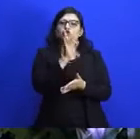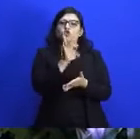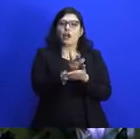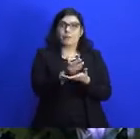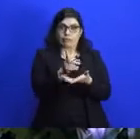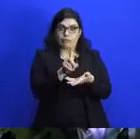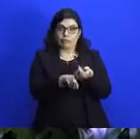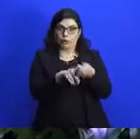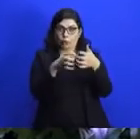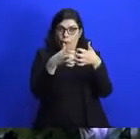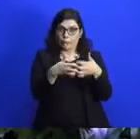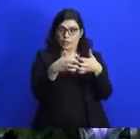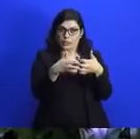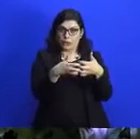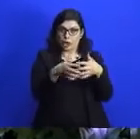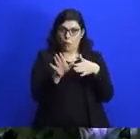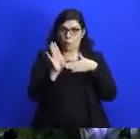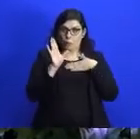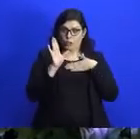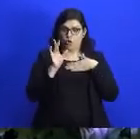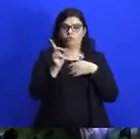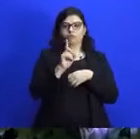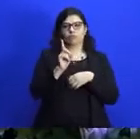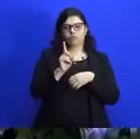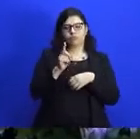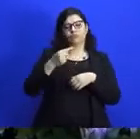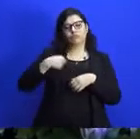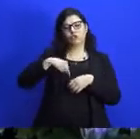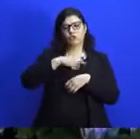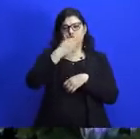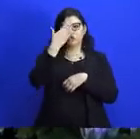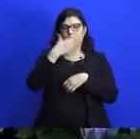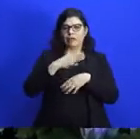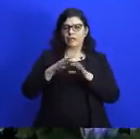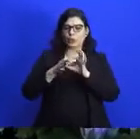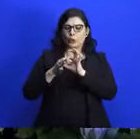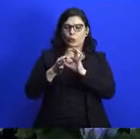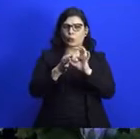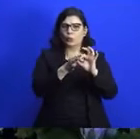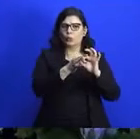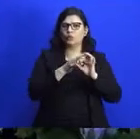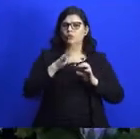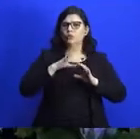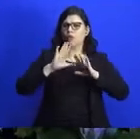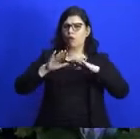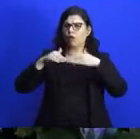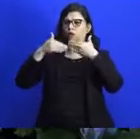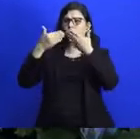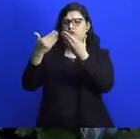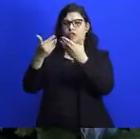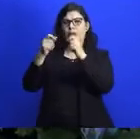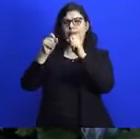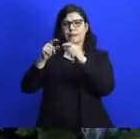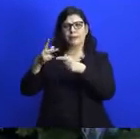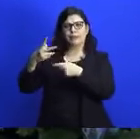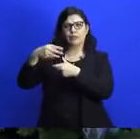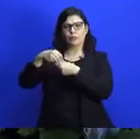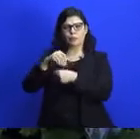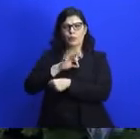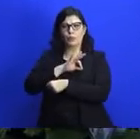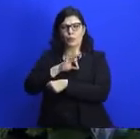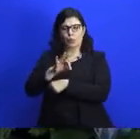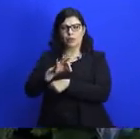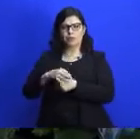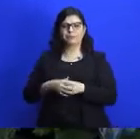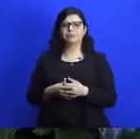interno, sino también sabemos que juntos podemos traspasar barreras e impactar positivamente en los entornos donde operamos.